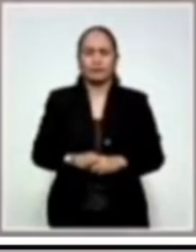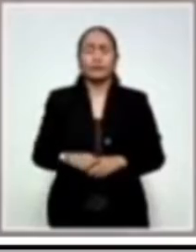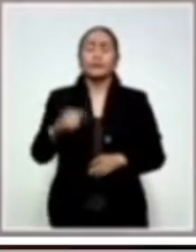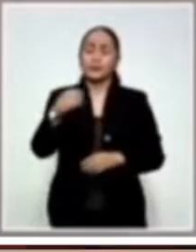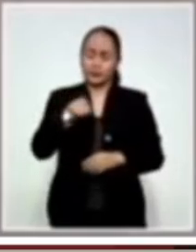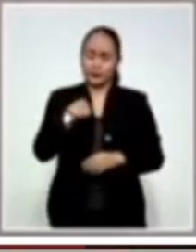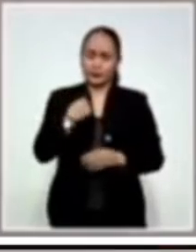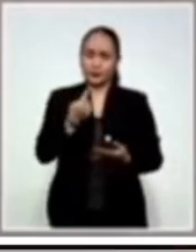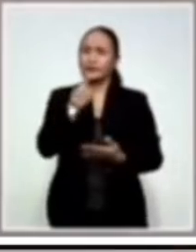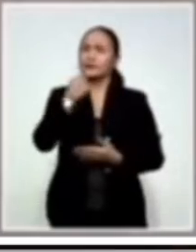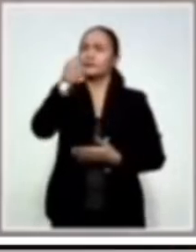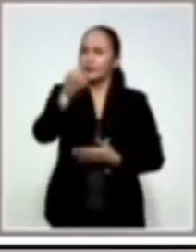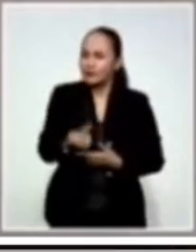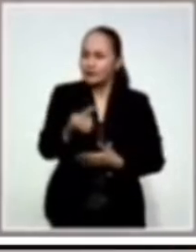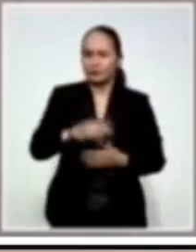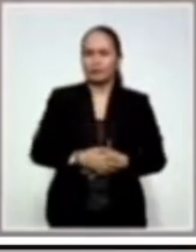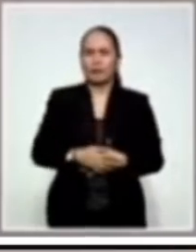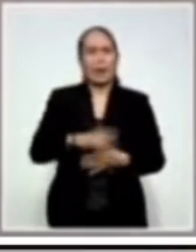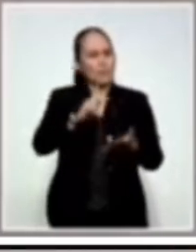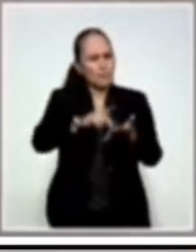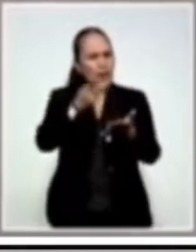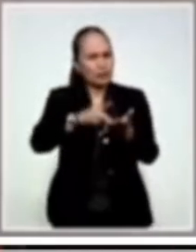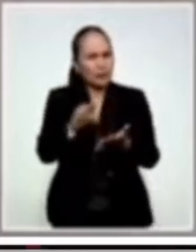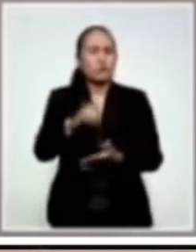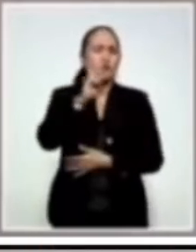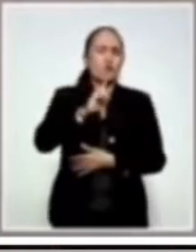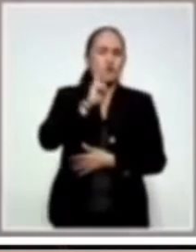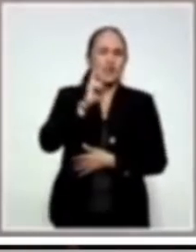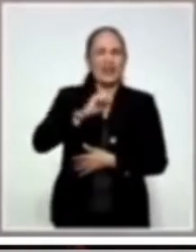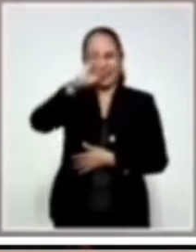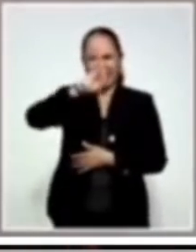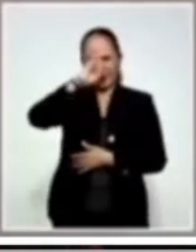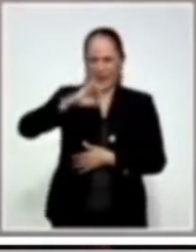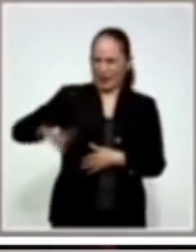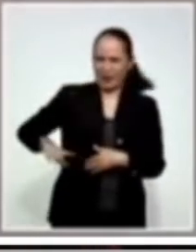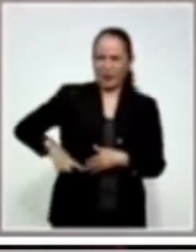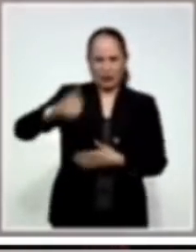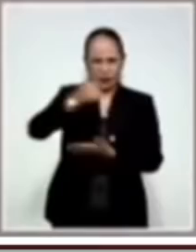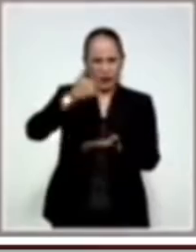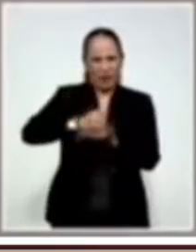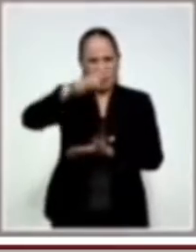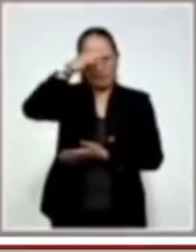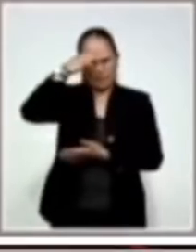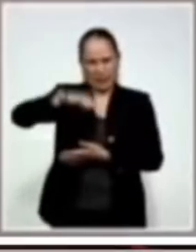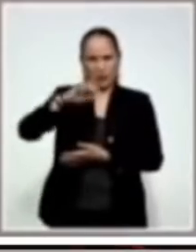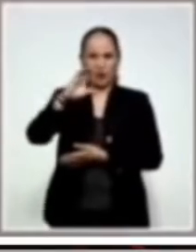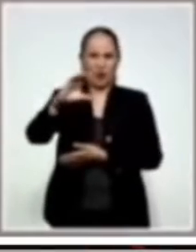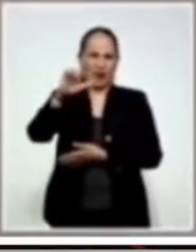que he hablado ya varias veces con la doctora Claudia Sheinbaum, jefa de gobierno de la Ciudad de